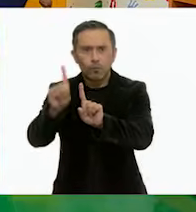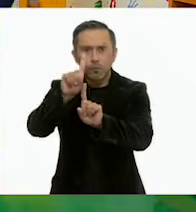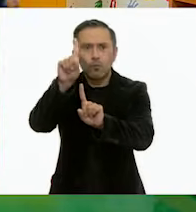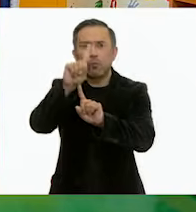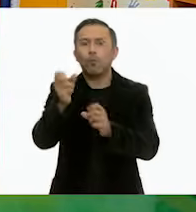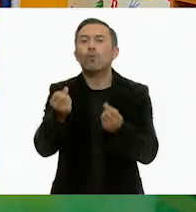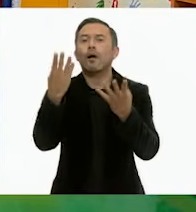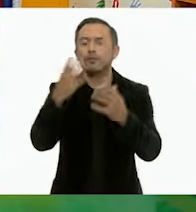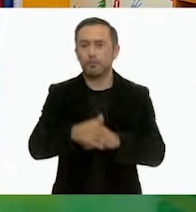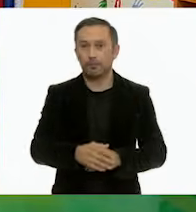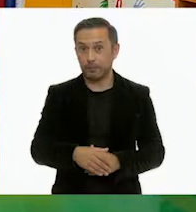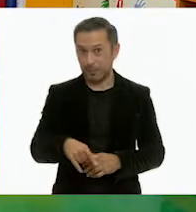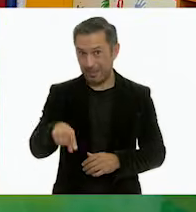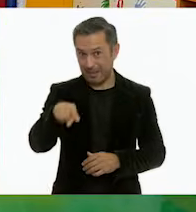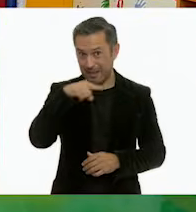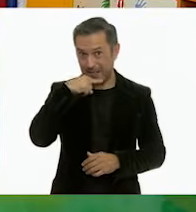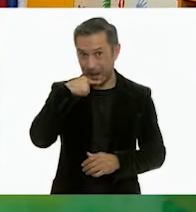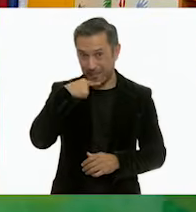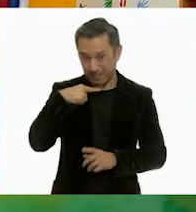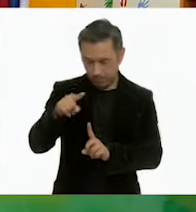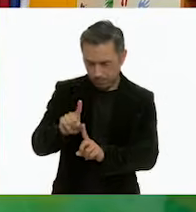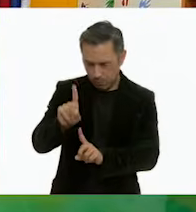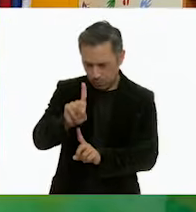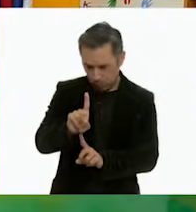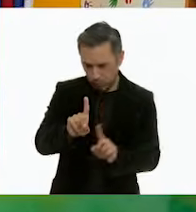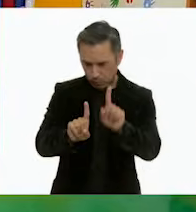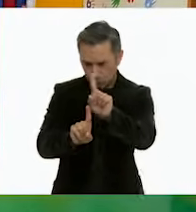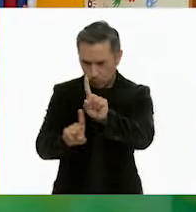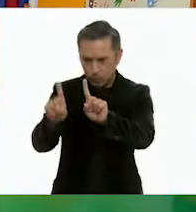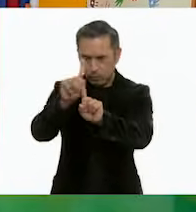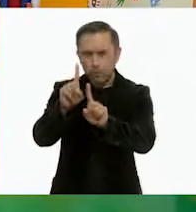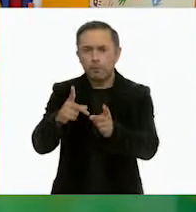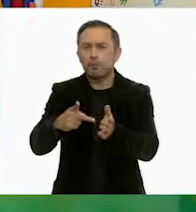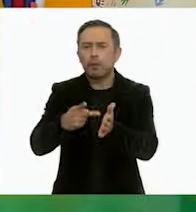¿Cuántos lápices medirá de alto este mueble amarillo?